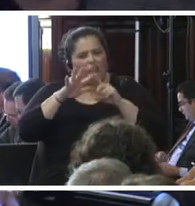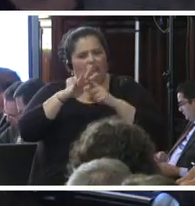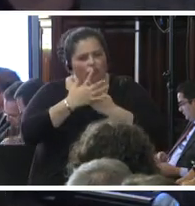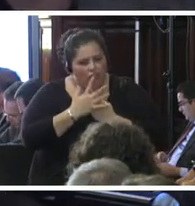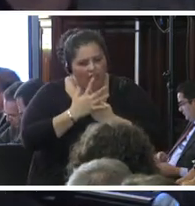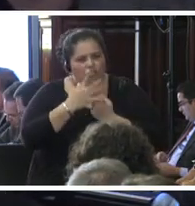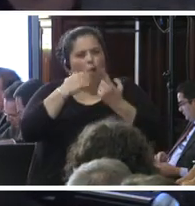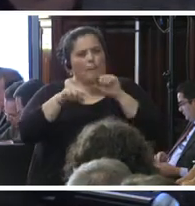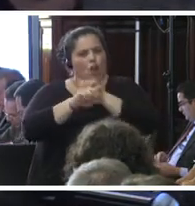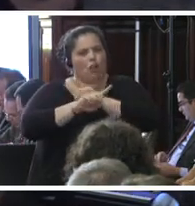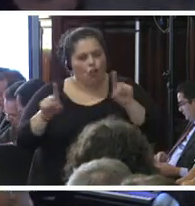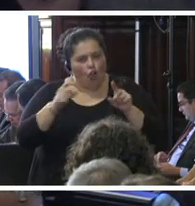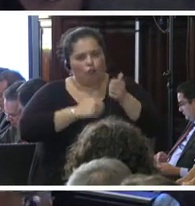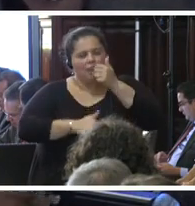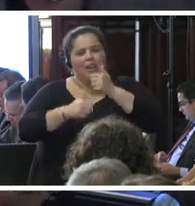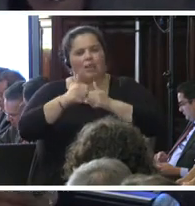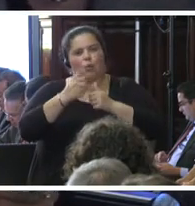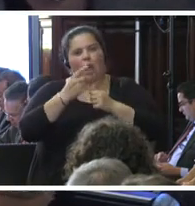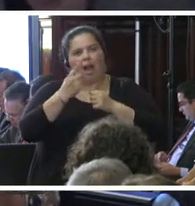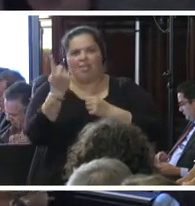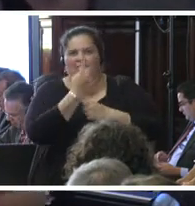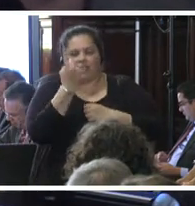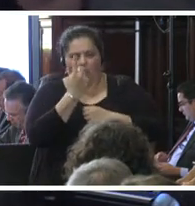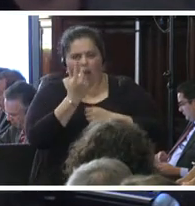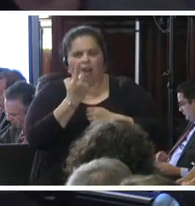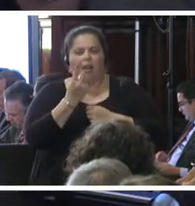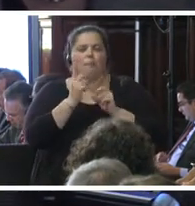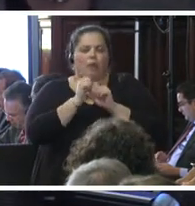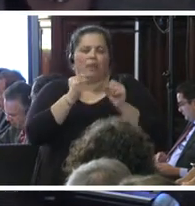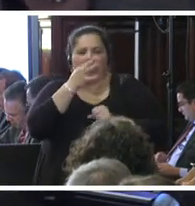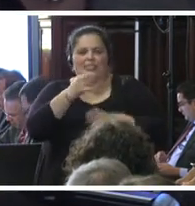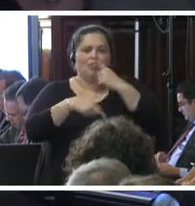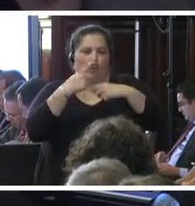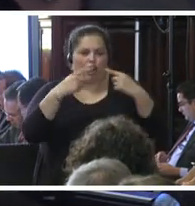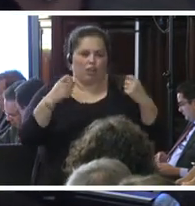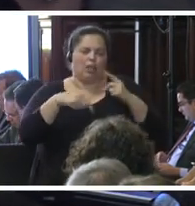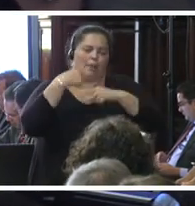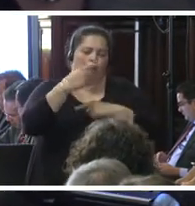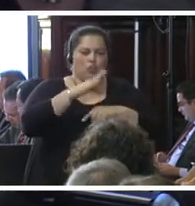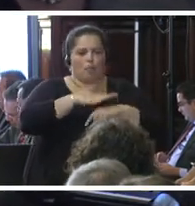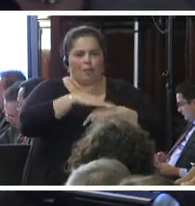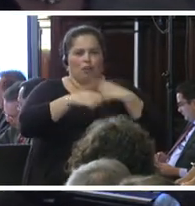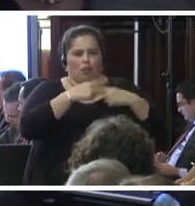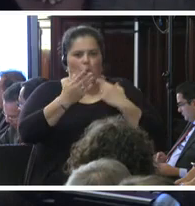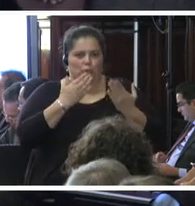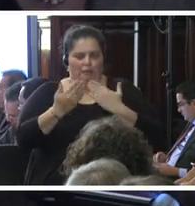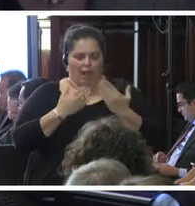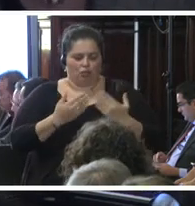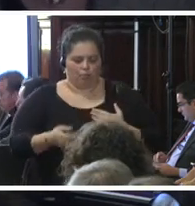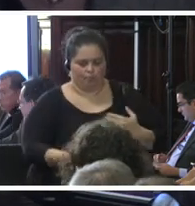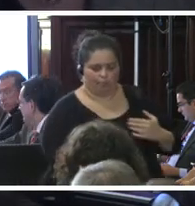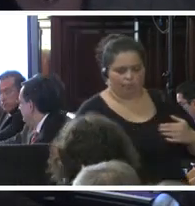individuales? Bueno, habría muchas otras cosas, pero ahí buscaremos otro momento para conversarlo.